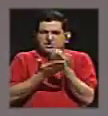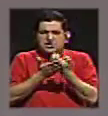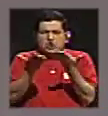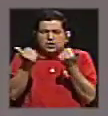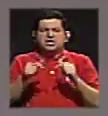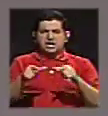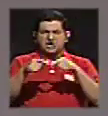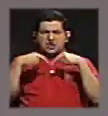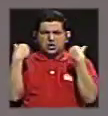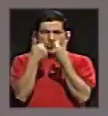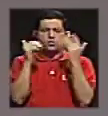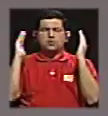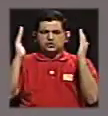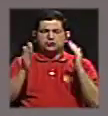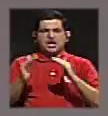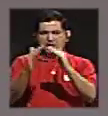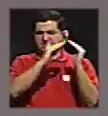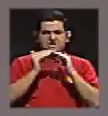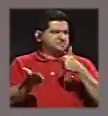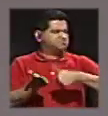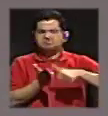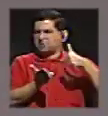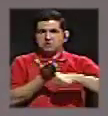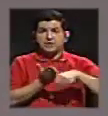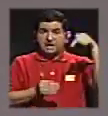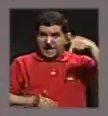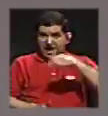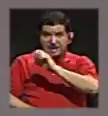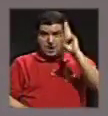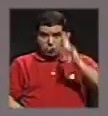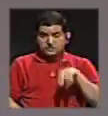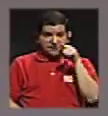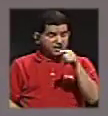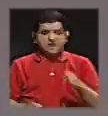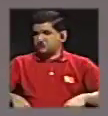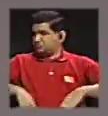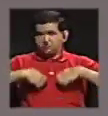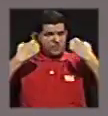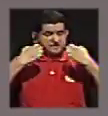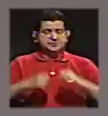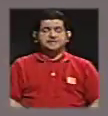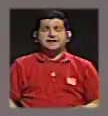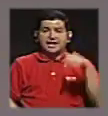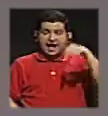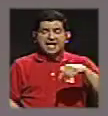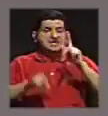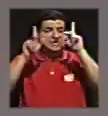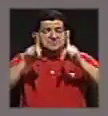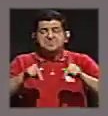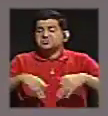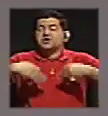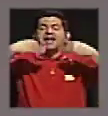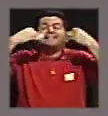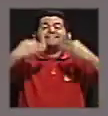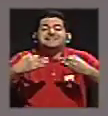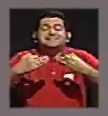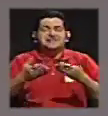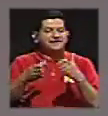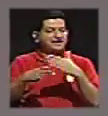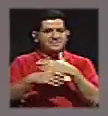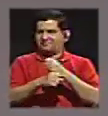sectores grandes de la población que no voten eh aquí en Costa Rica esa abstención no existe existe la abstención de la persona que decide no